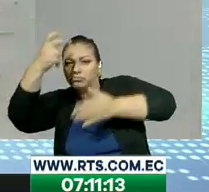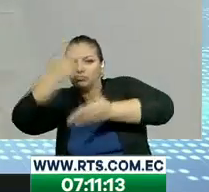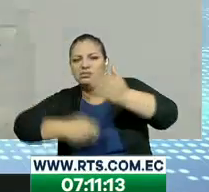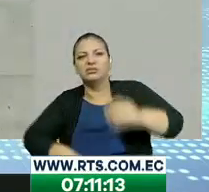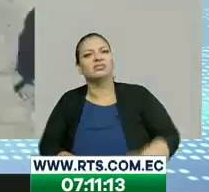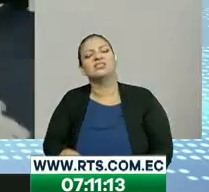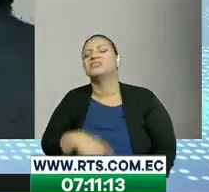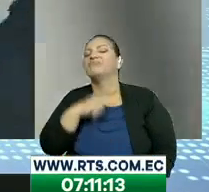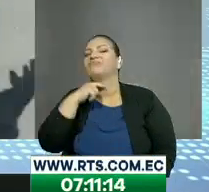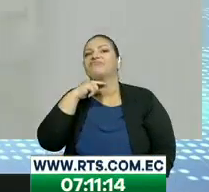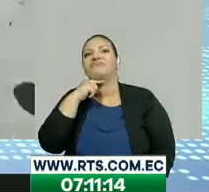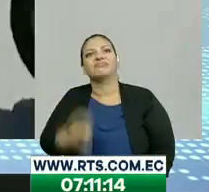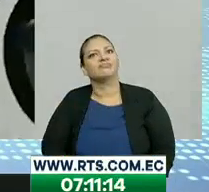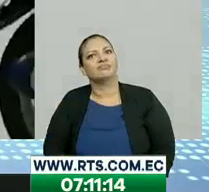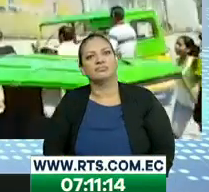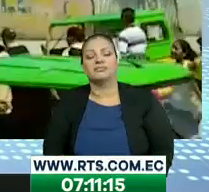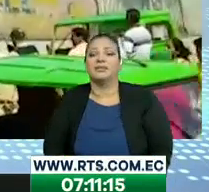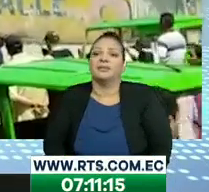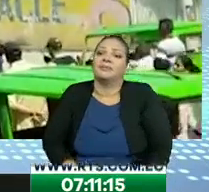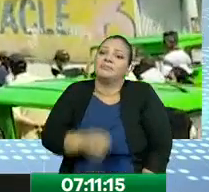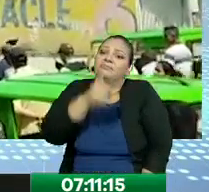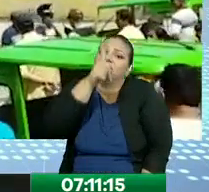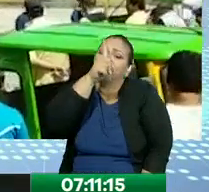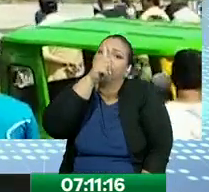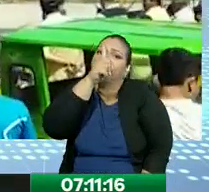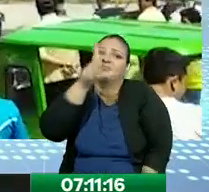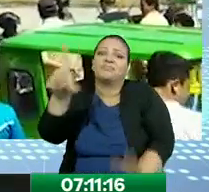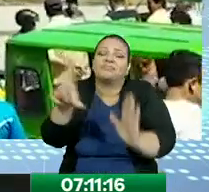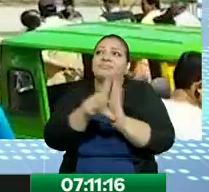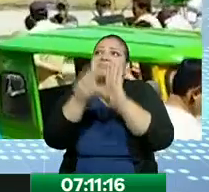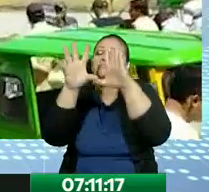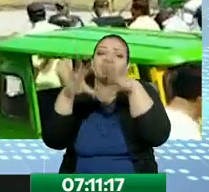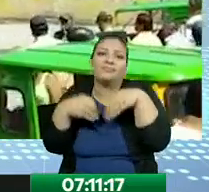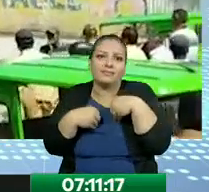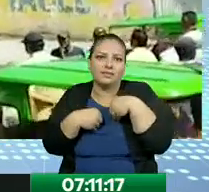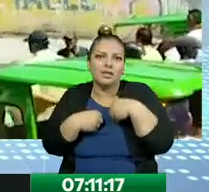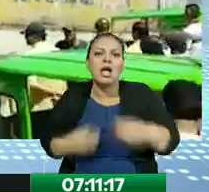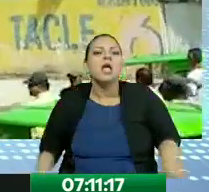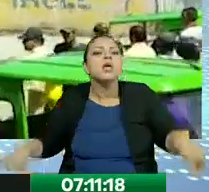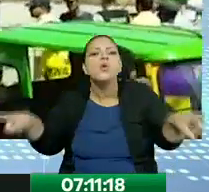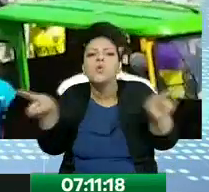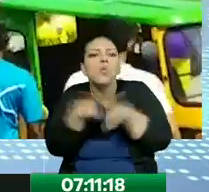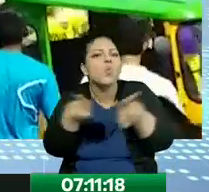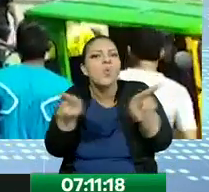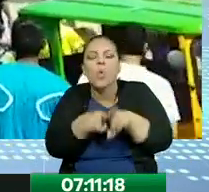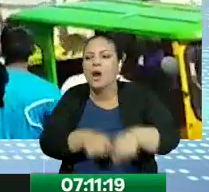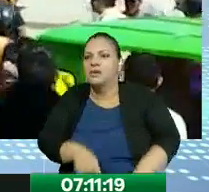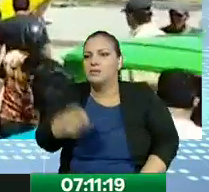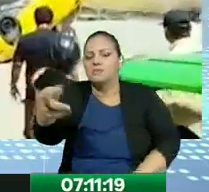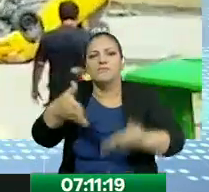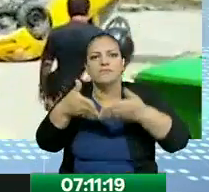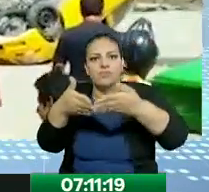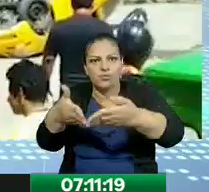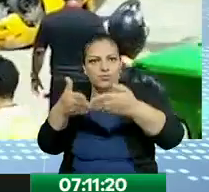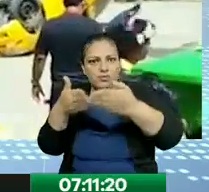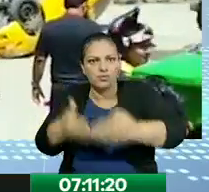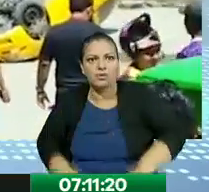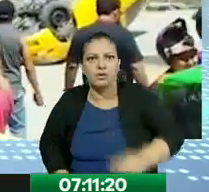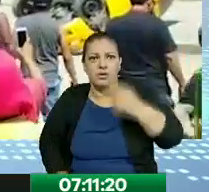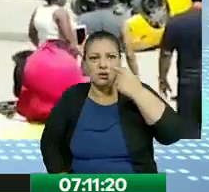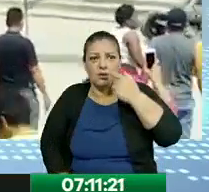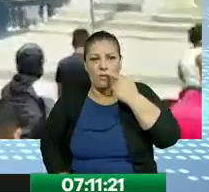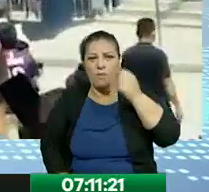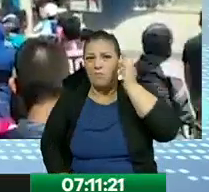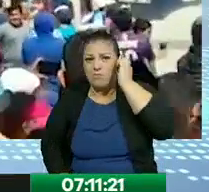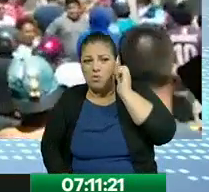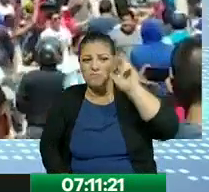que respetar, y esto tiene que ser castigado severamente. ¿Sabes por qué, Luisa? Amables televidentes, porque en cualquier otro